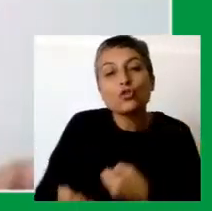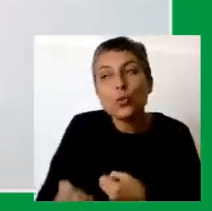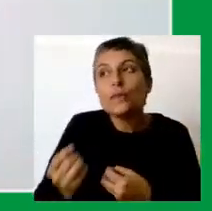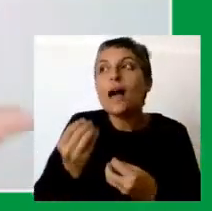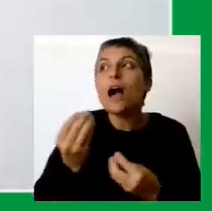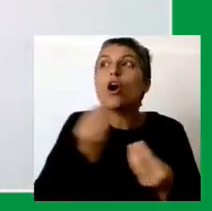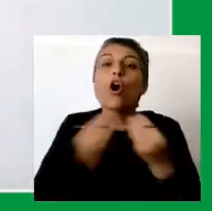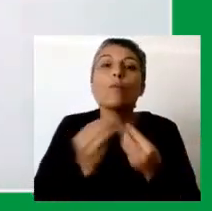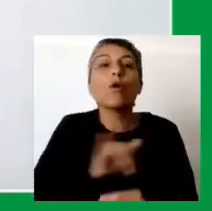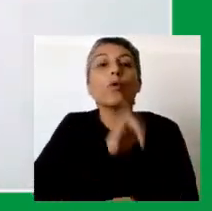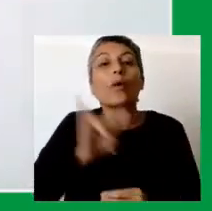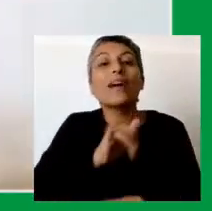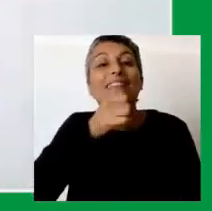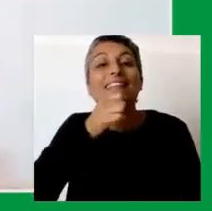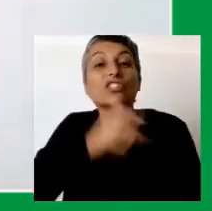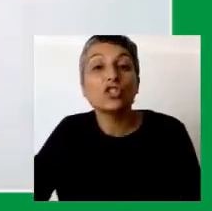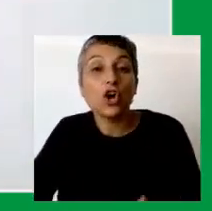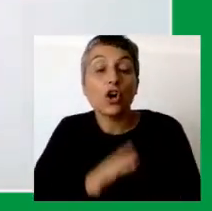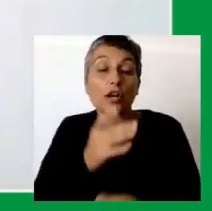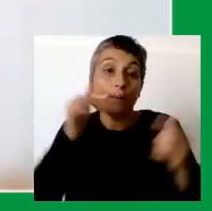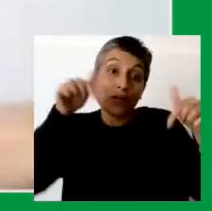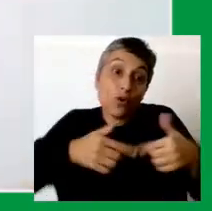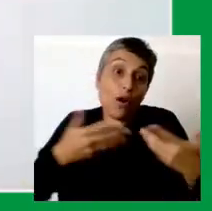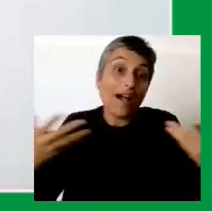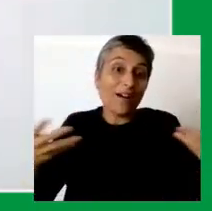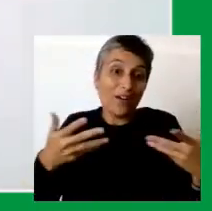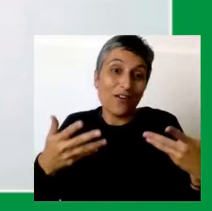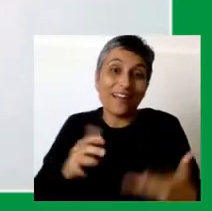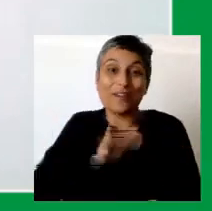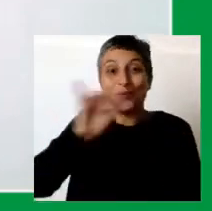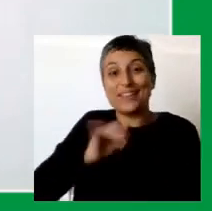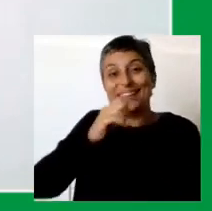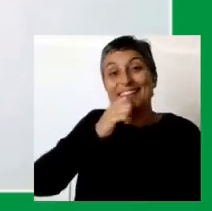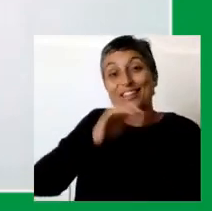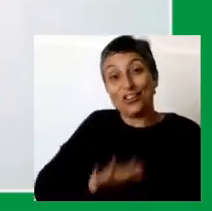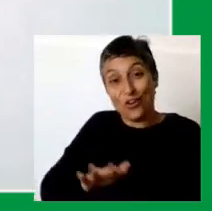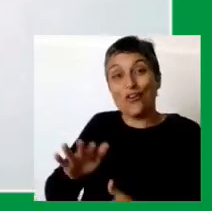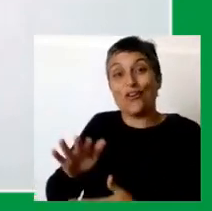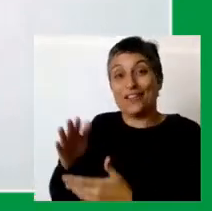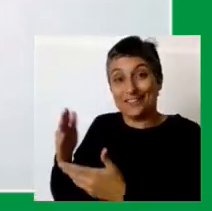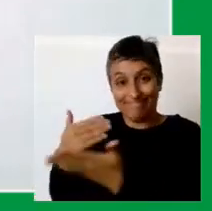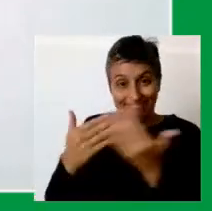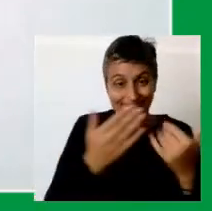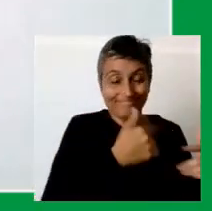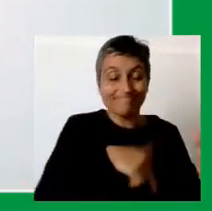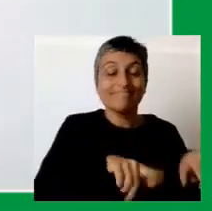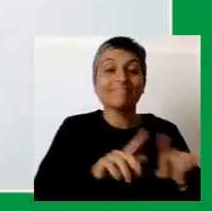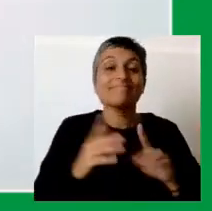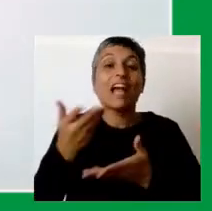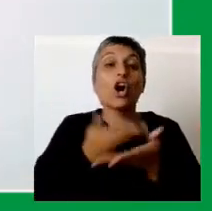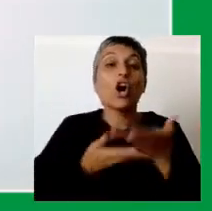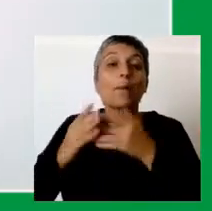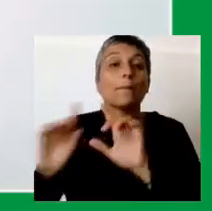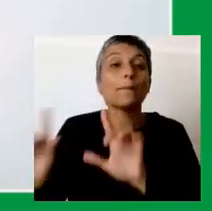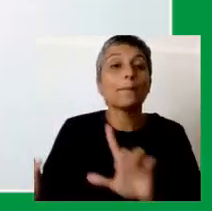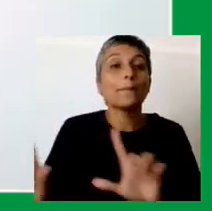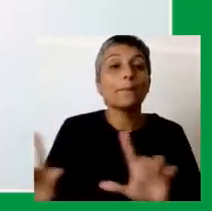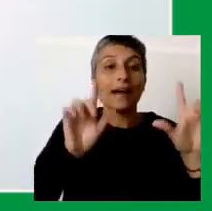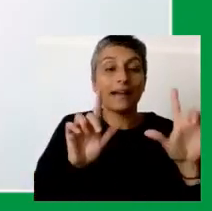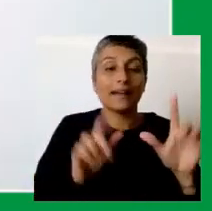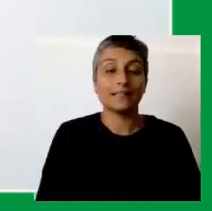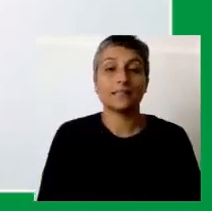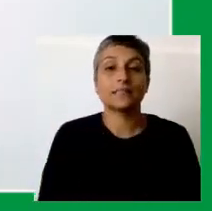contar una historia, porque a fin de cuentas esto es contarnos historias, ¿no? Entonces les voy a compartir algunas